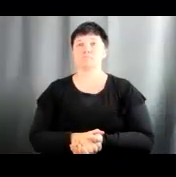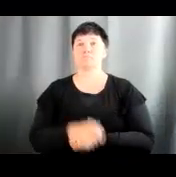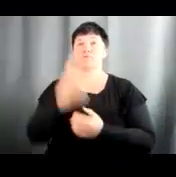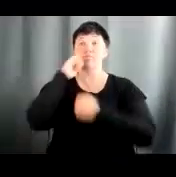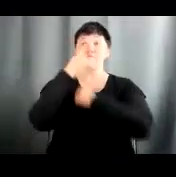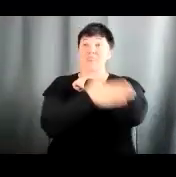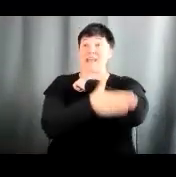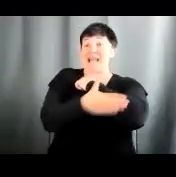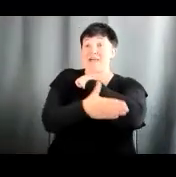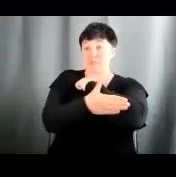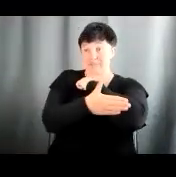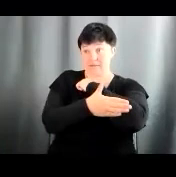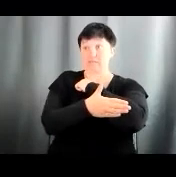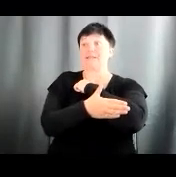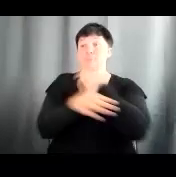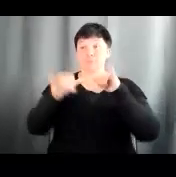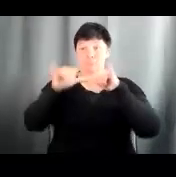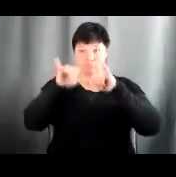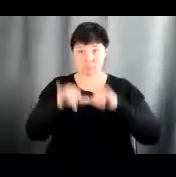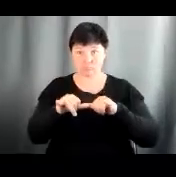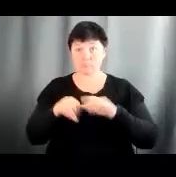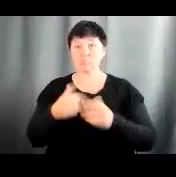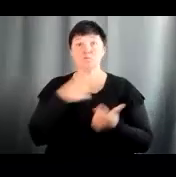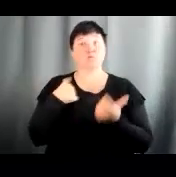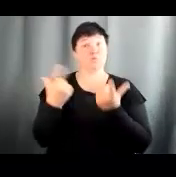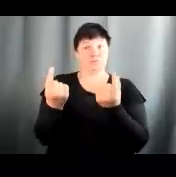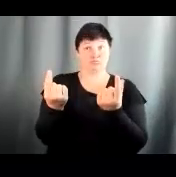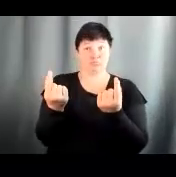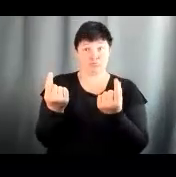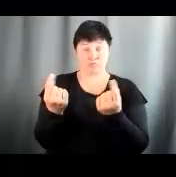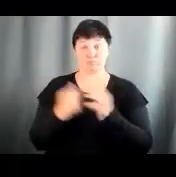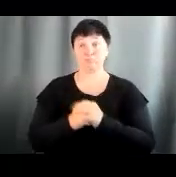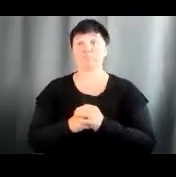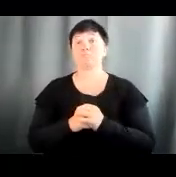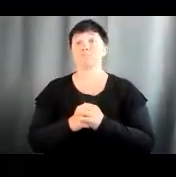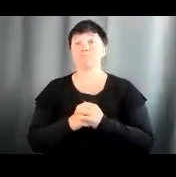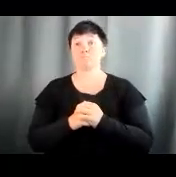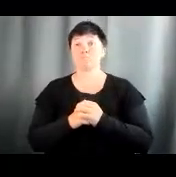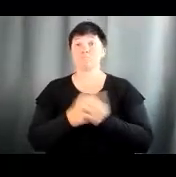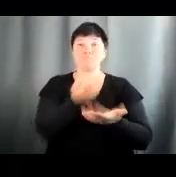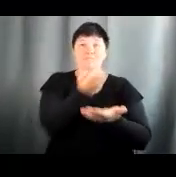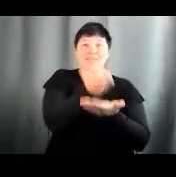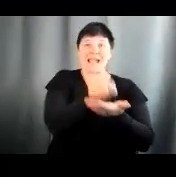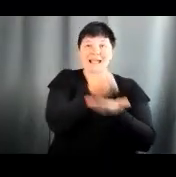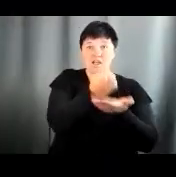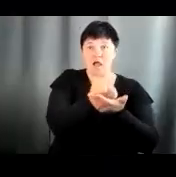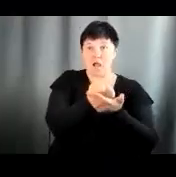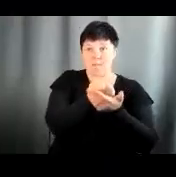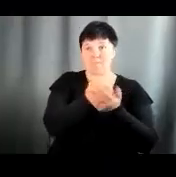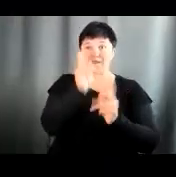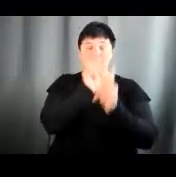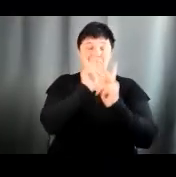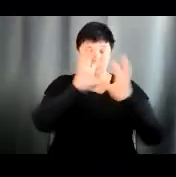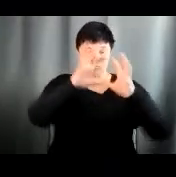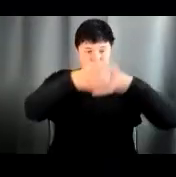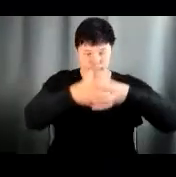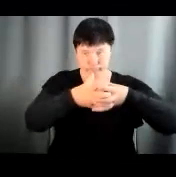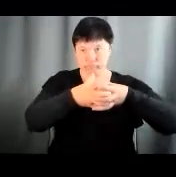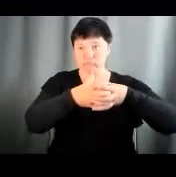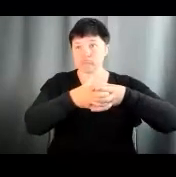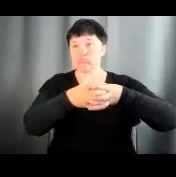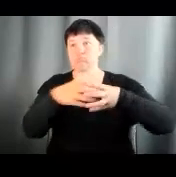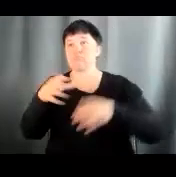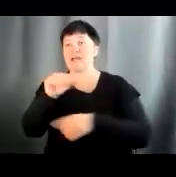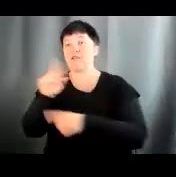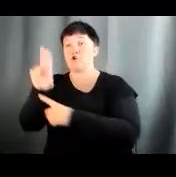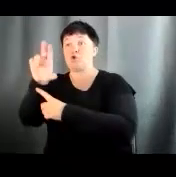A nivel del condado, lo que hemos hecho es tomar el censo económico y el censo de Estados Unidos y unirlos a